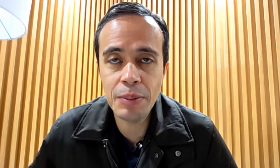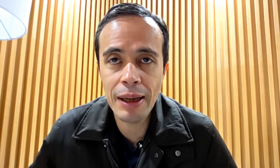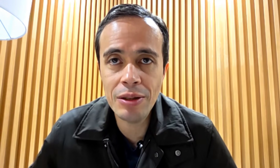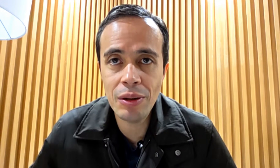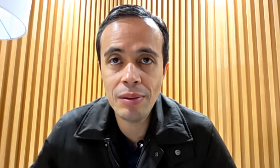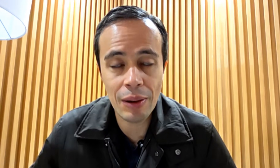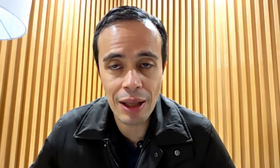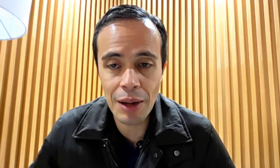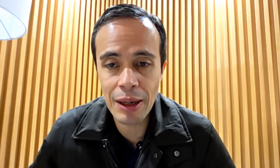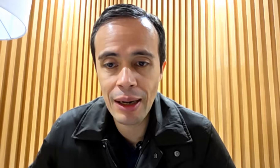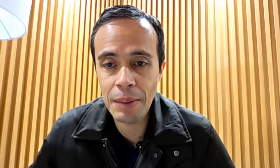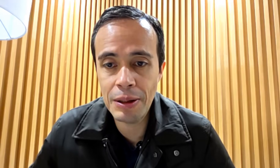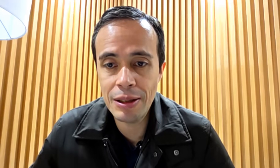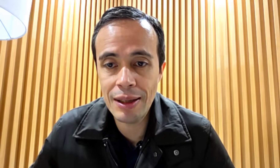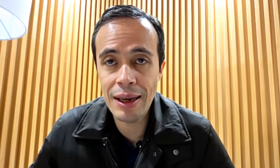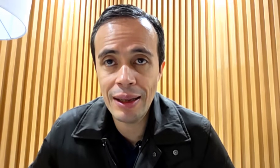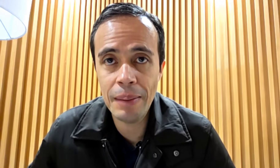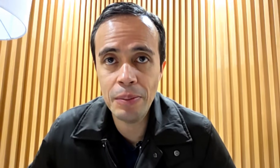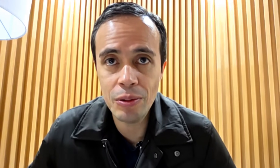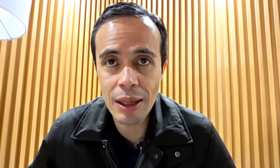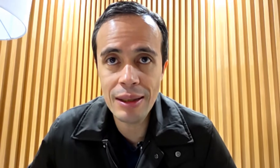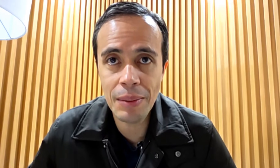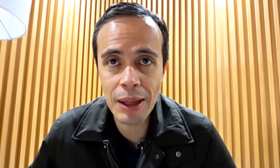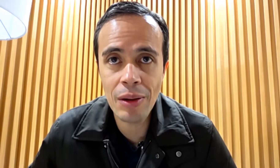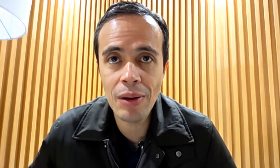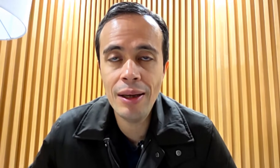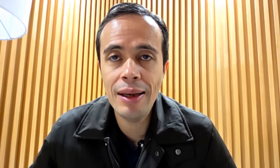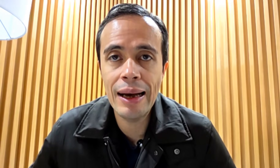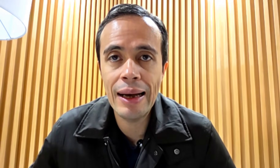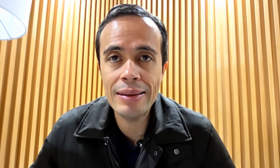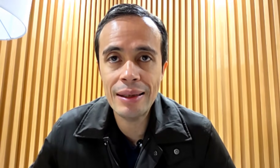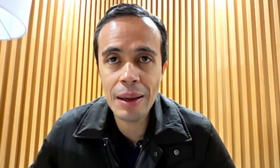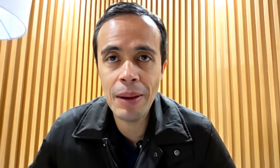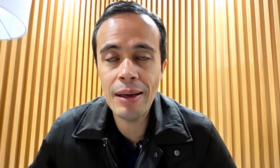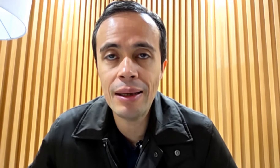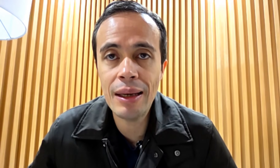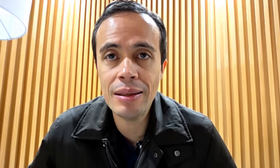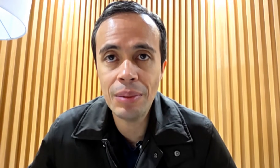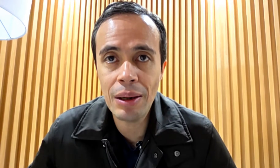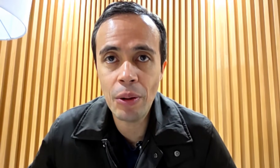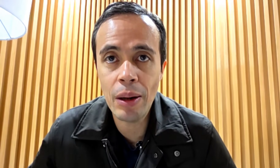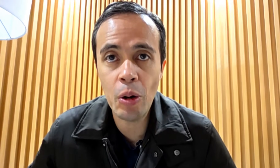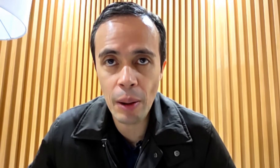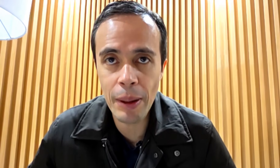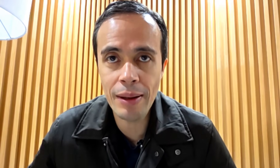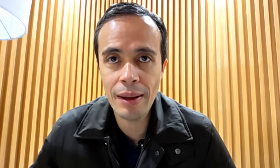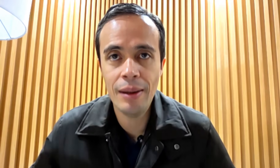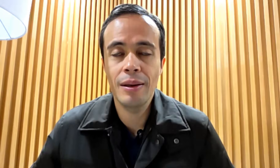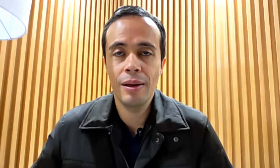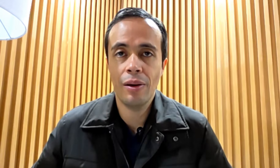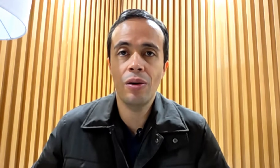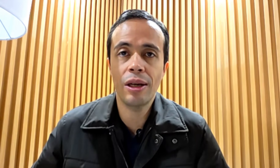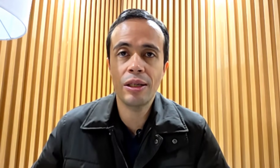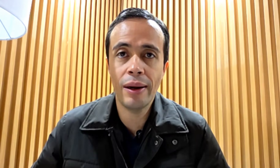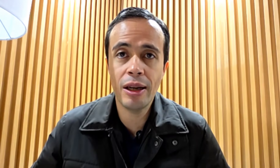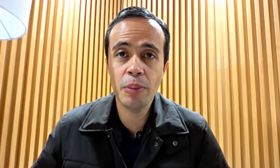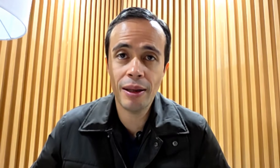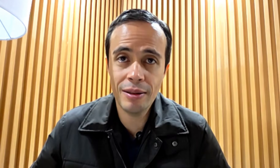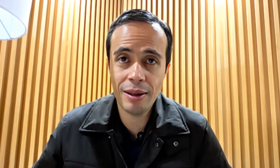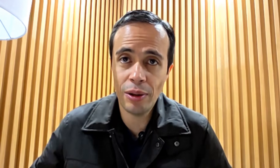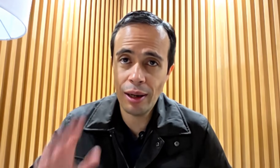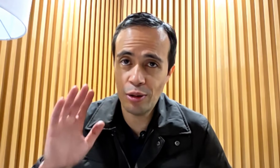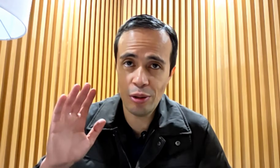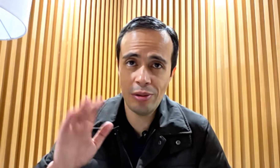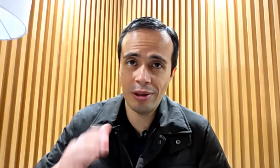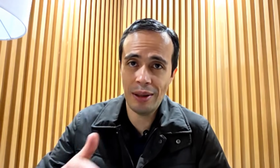esta explicación. De cualquier manera, la presidenta le da puntual seguimiento a este tema y se va a reunir nuevamente con los gasolineros para